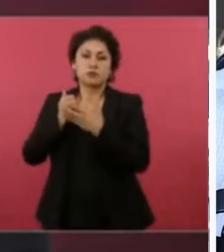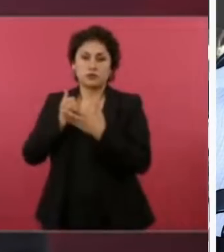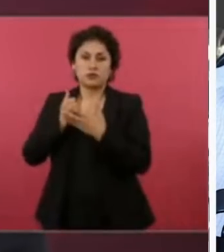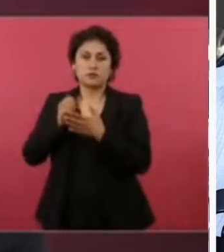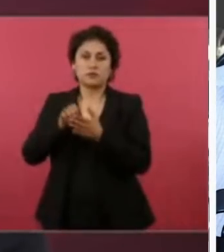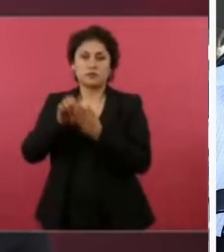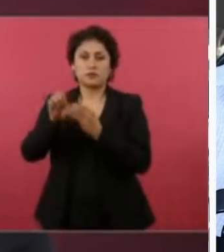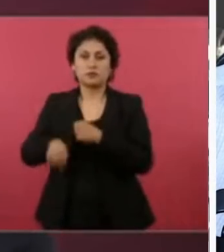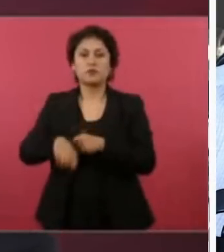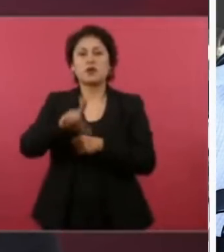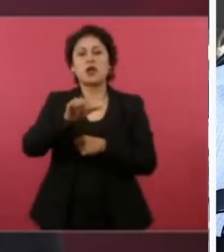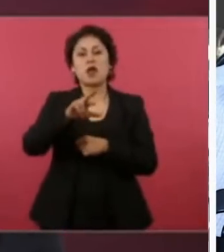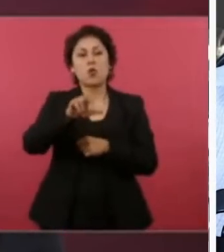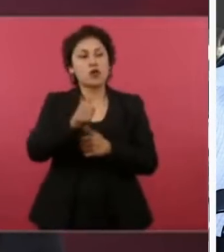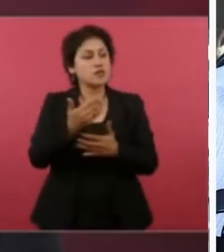Laurita.